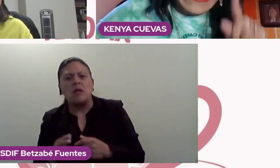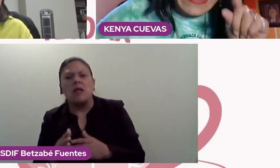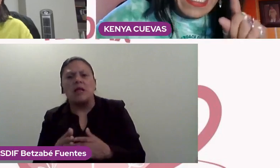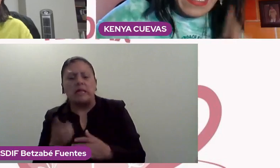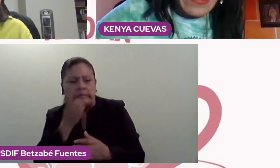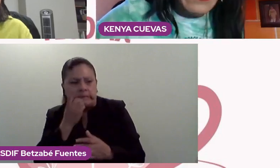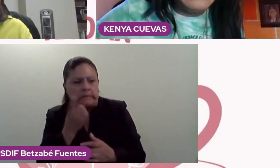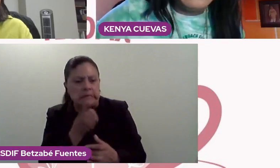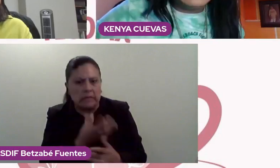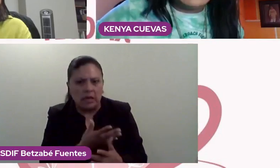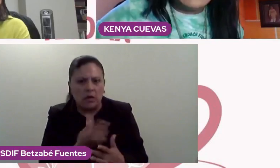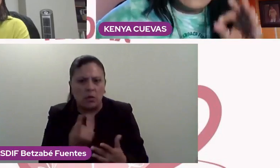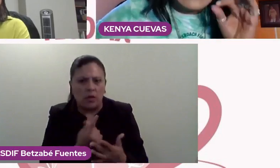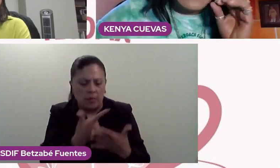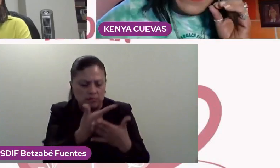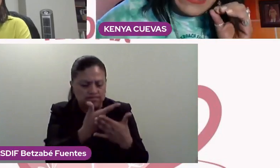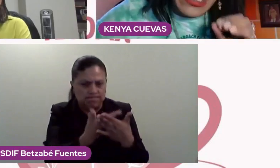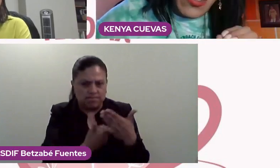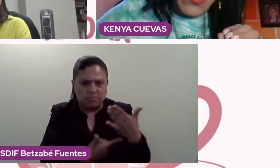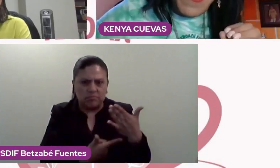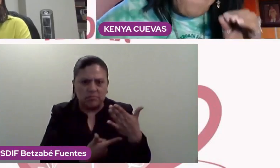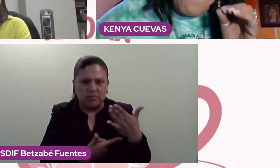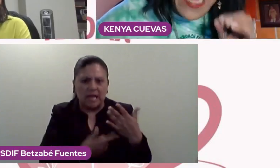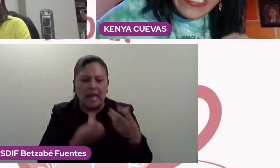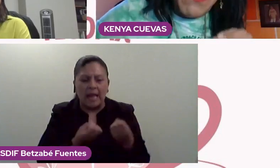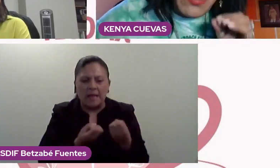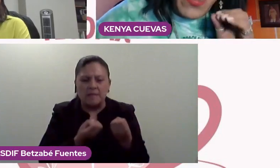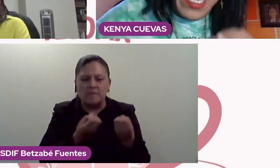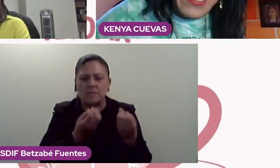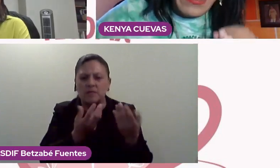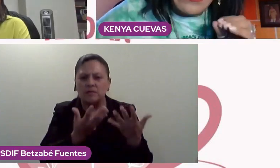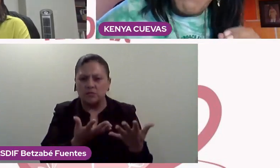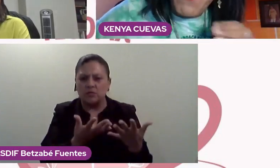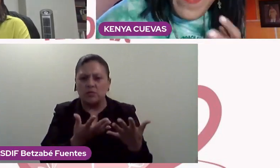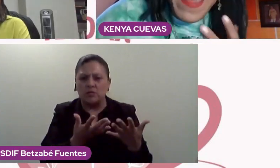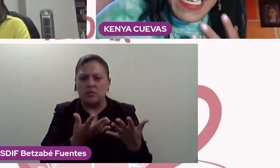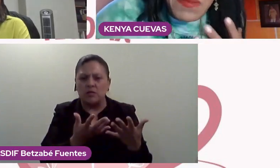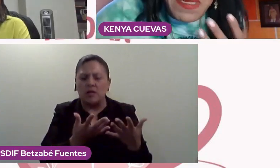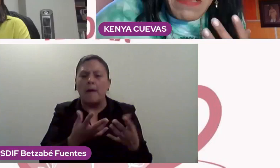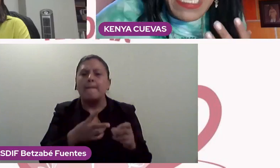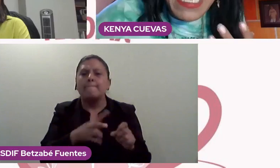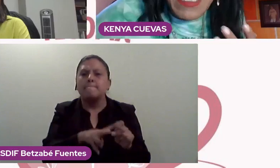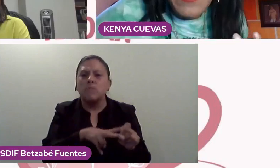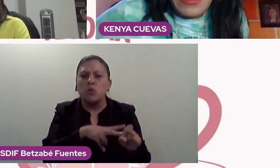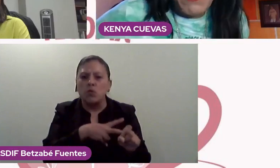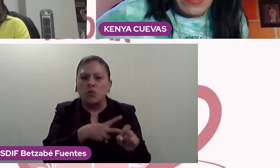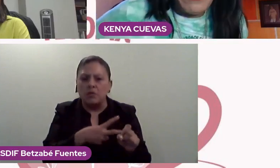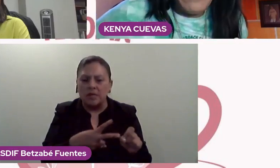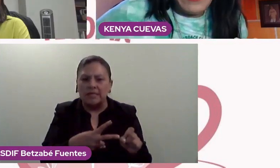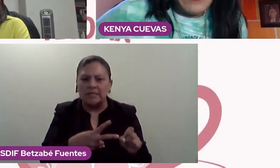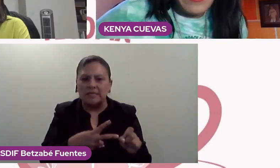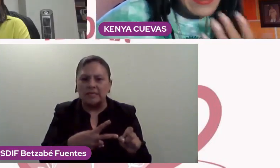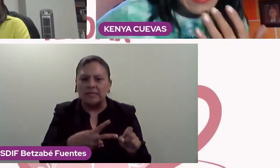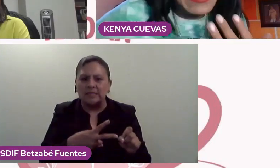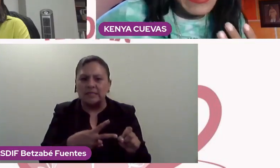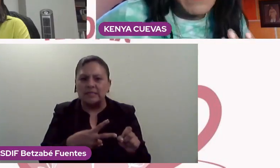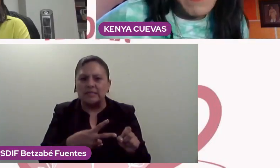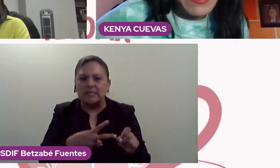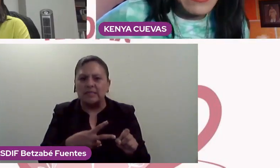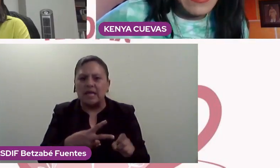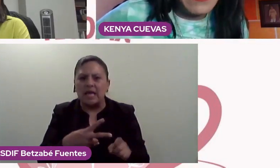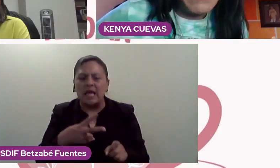recomendación indica que la expresión más violenta que pueda experimentar un ser humano era